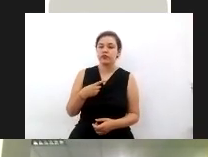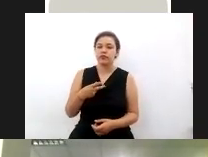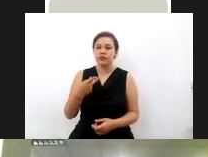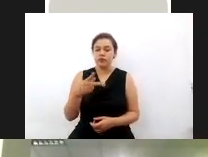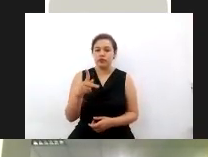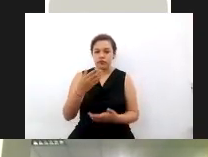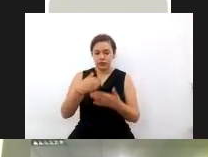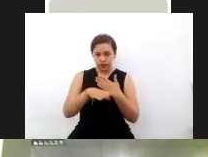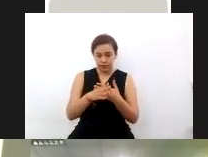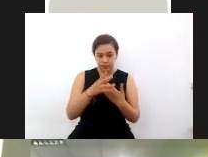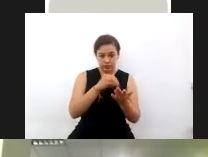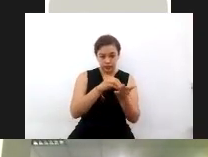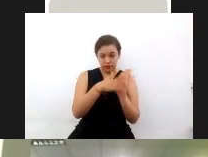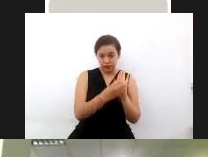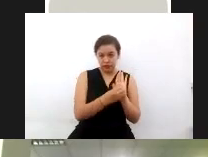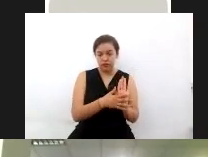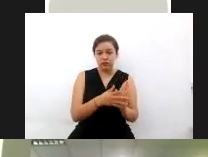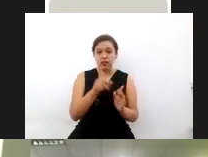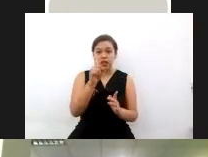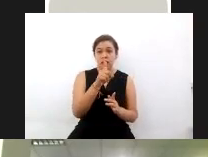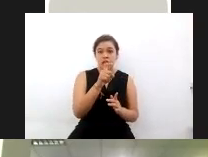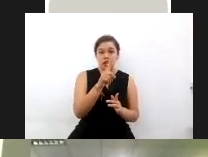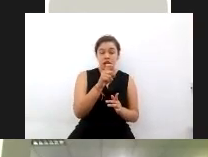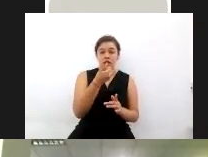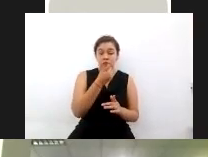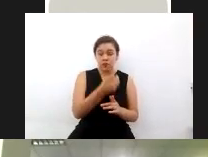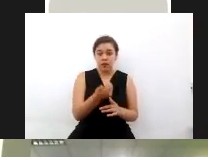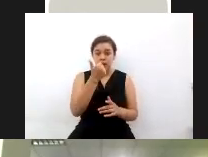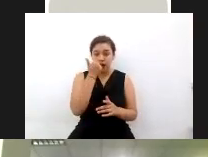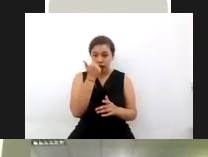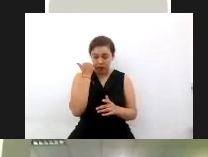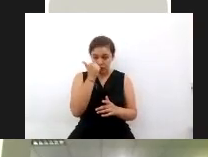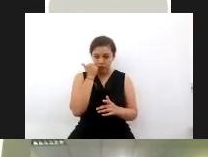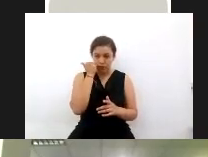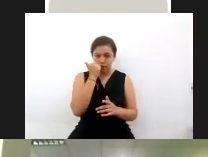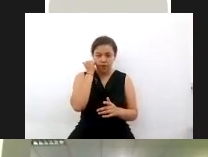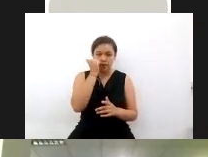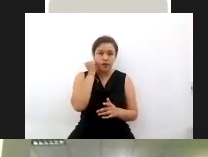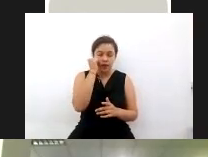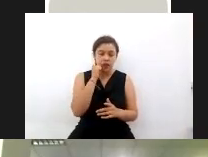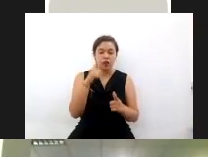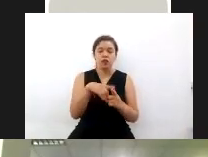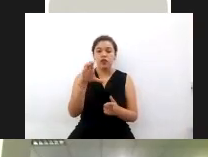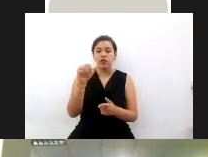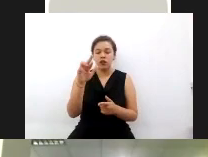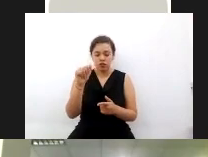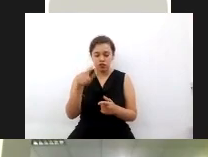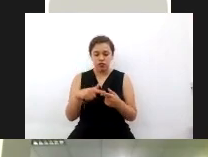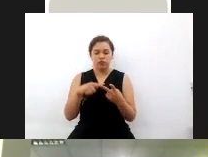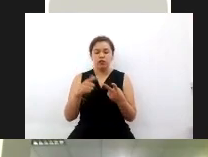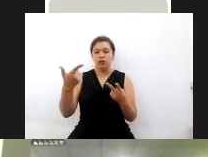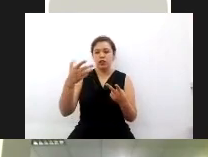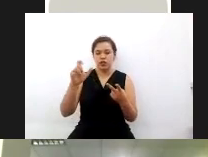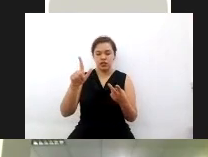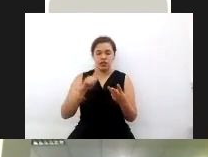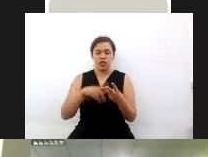insumos, tanto de agua corriente, jabón, cloro, gel, toallas de